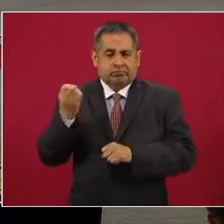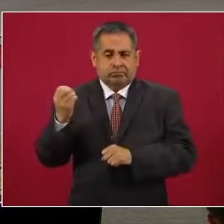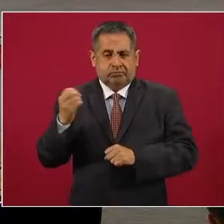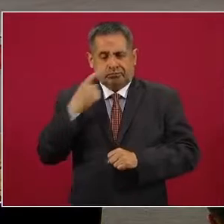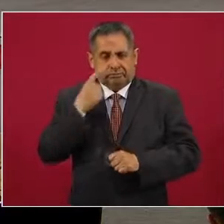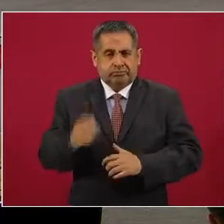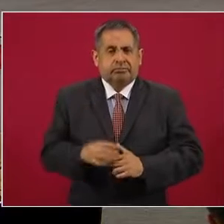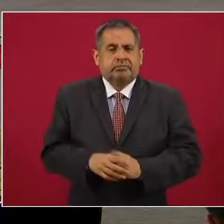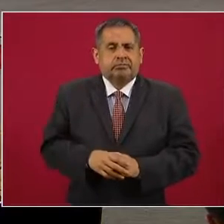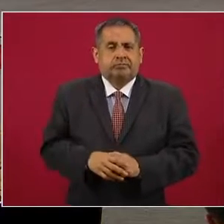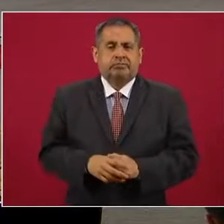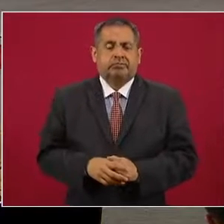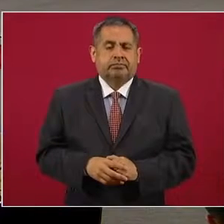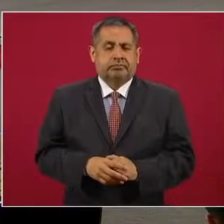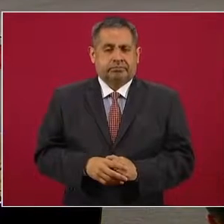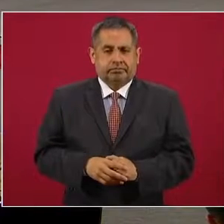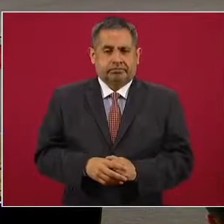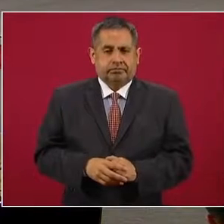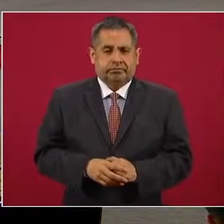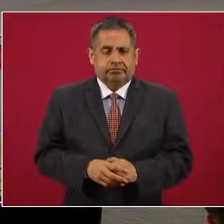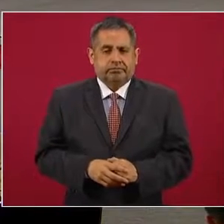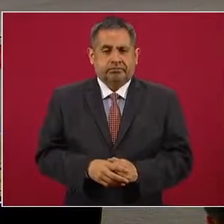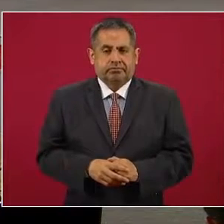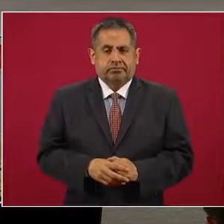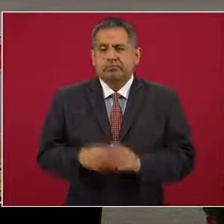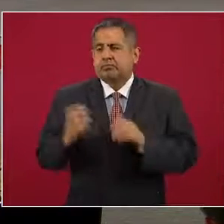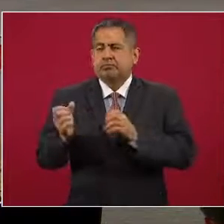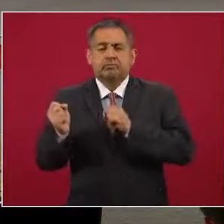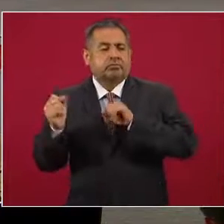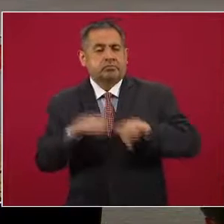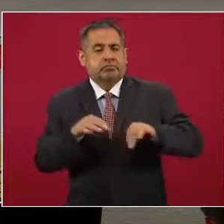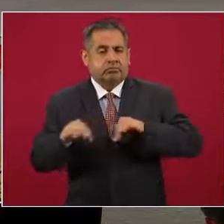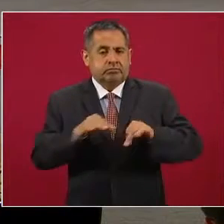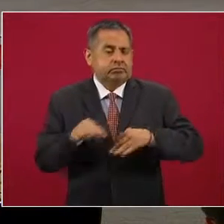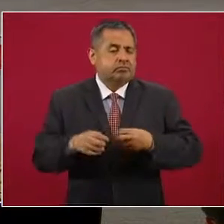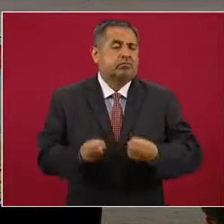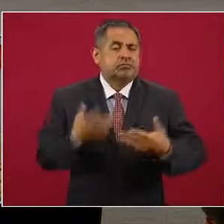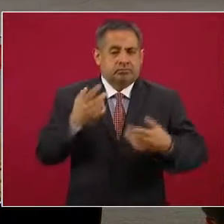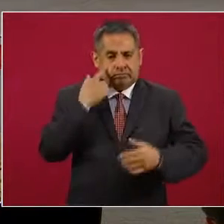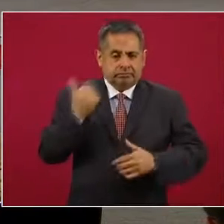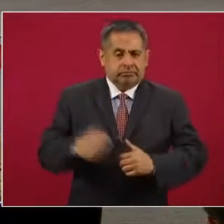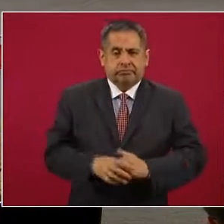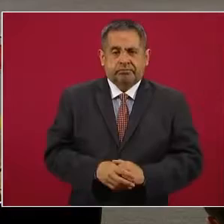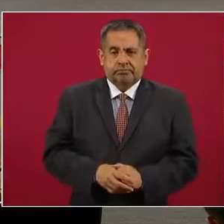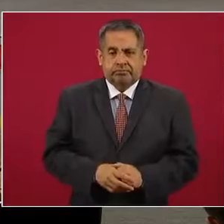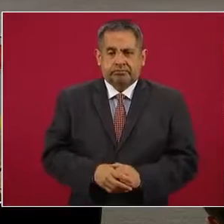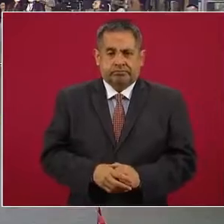Sí, de empleo.